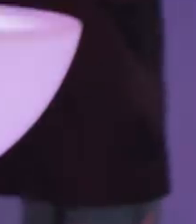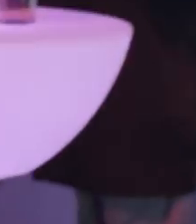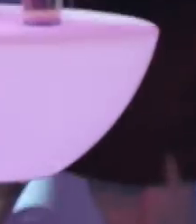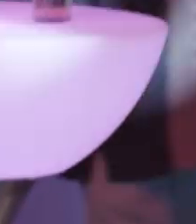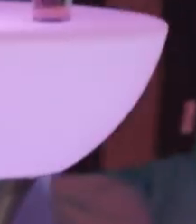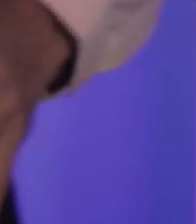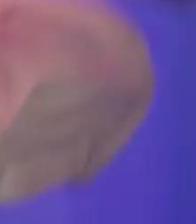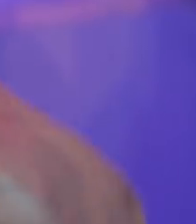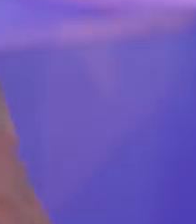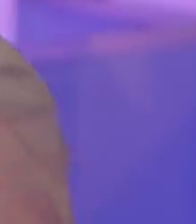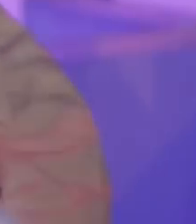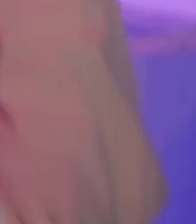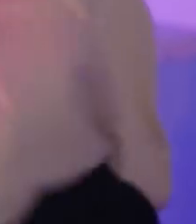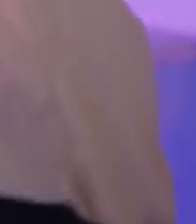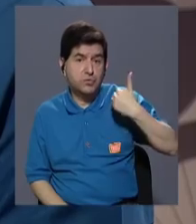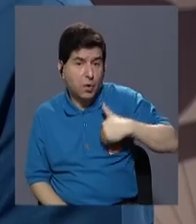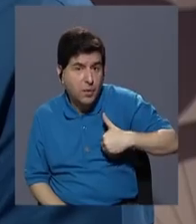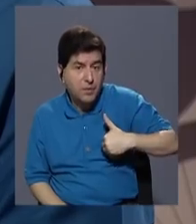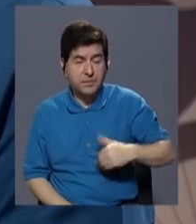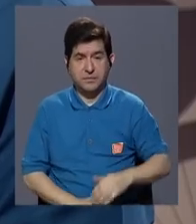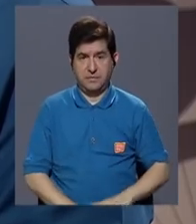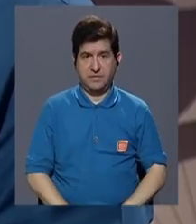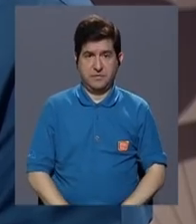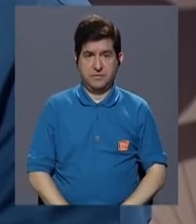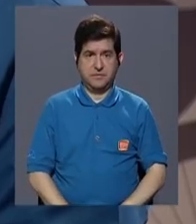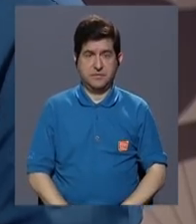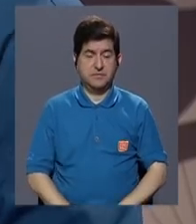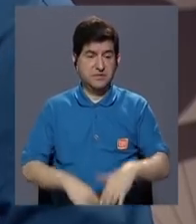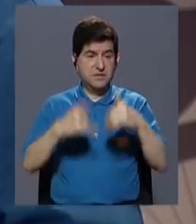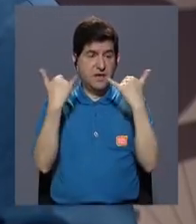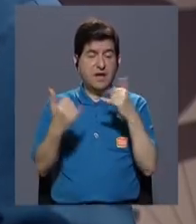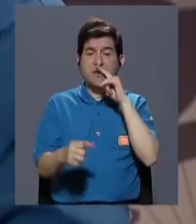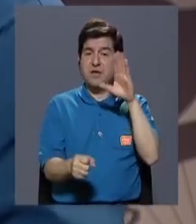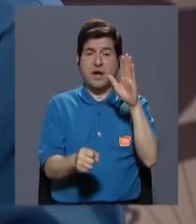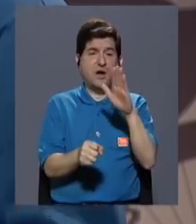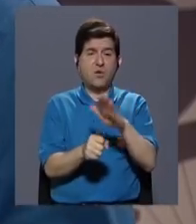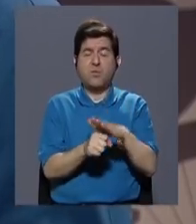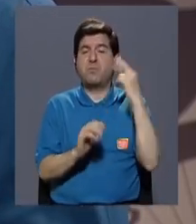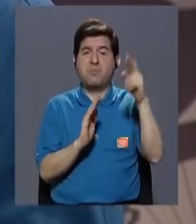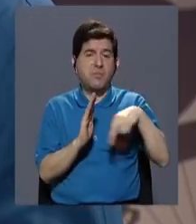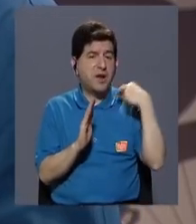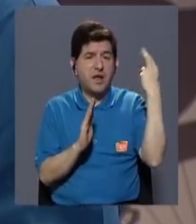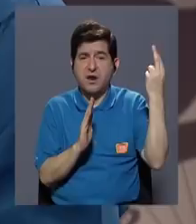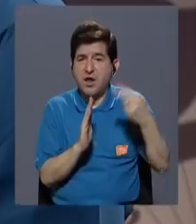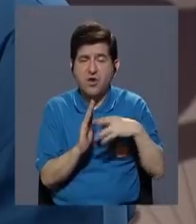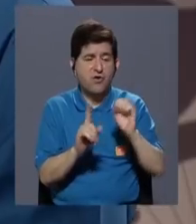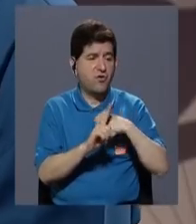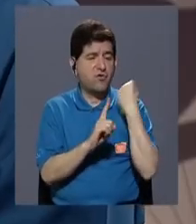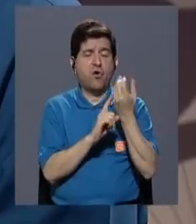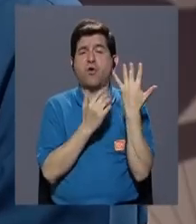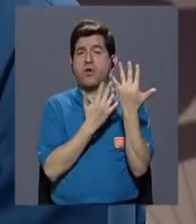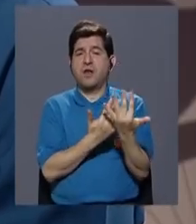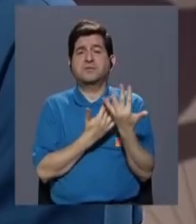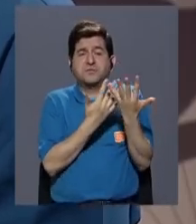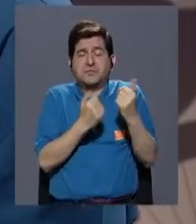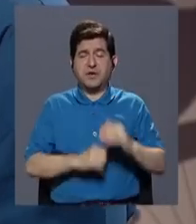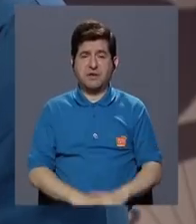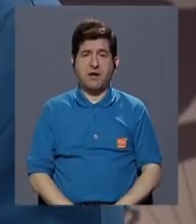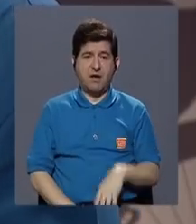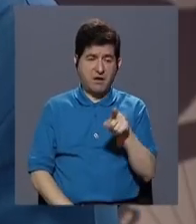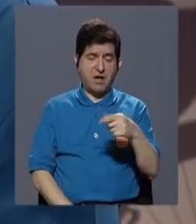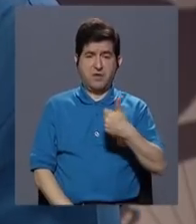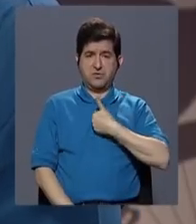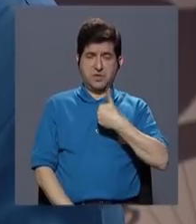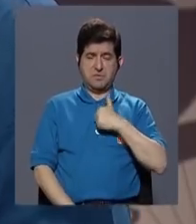estos adultos mayores en el caso de los hombres que ya habían cumplido un poco los roles que la sociedad espera de ellos y que ellos